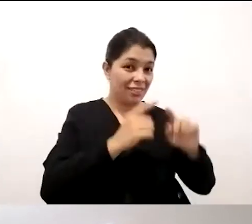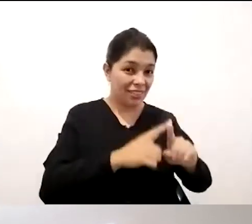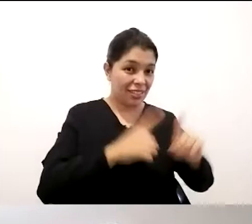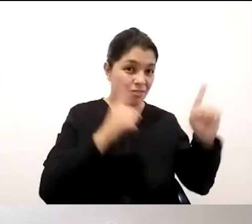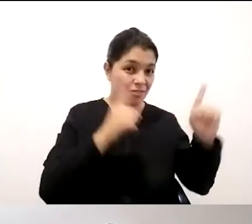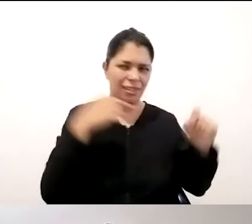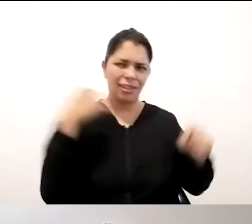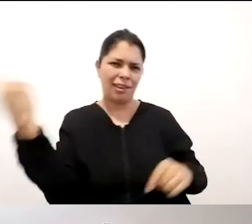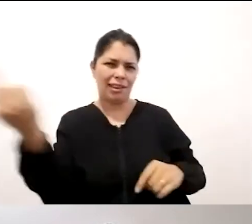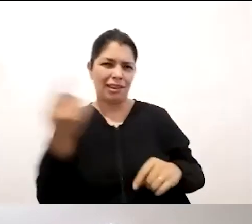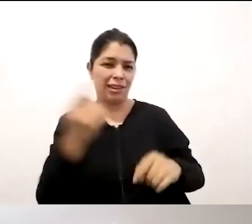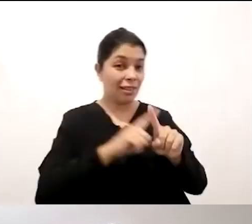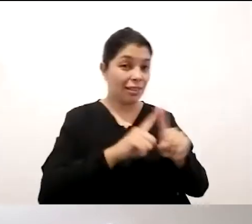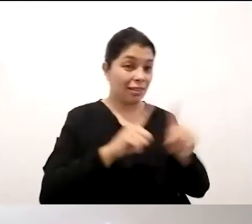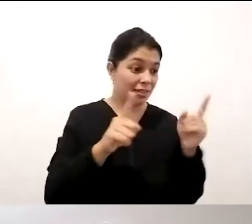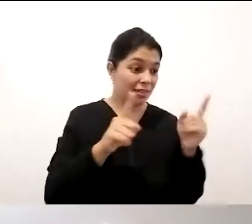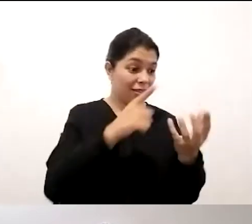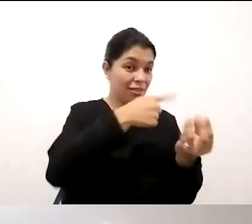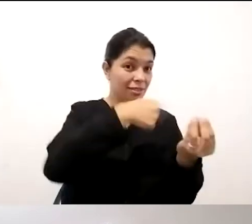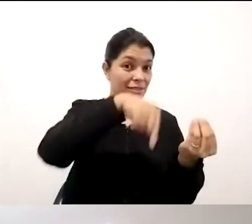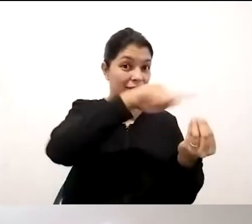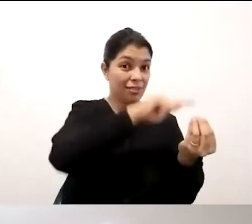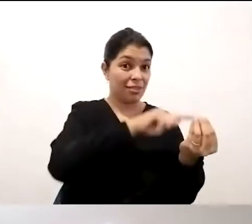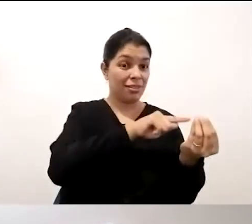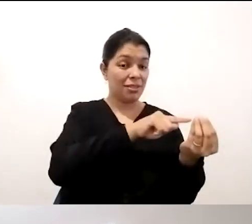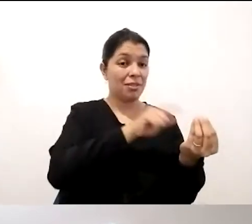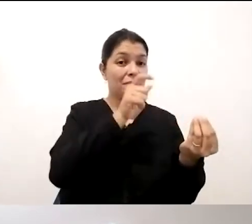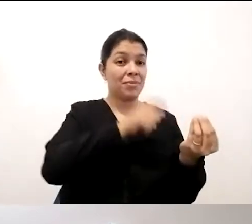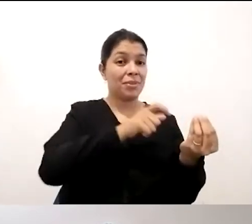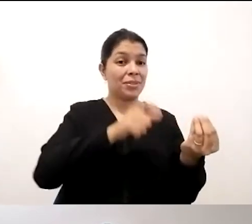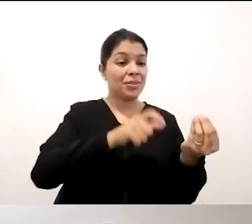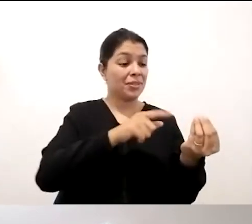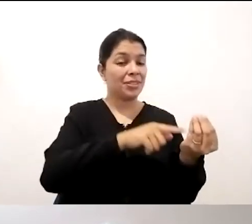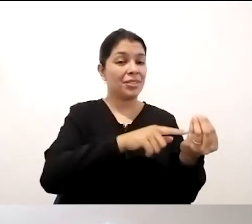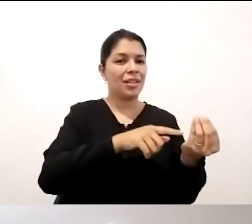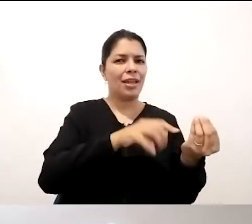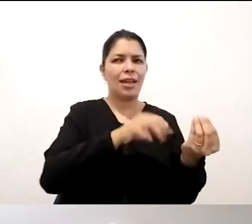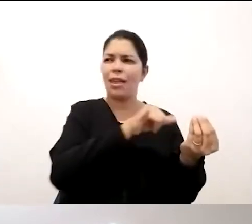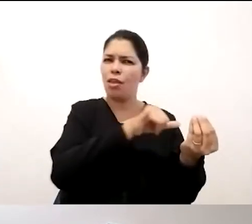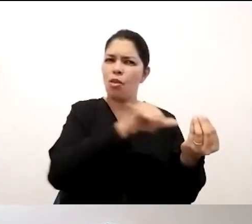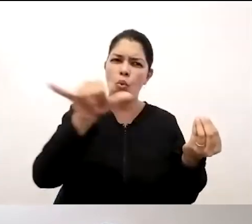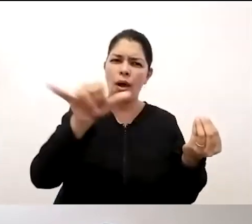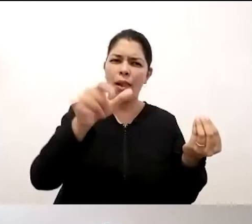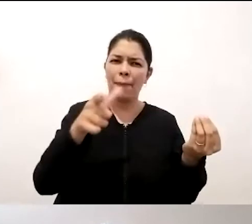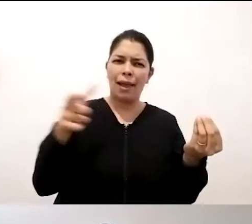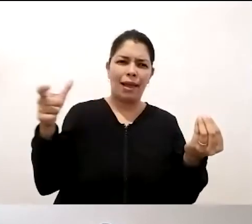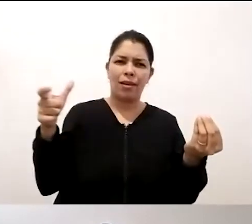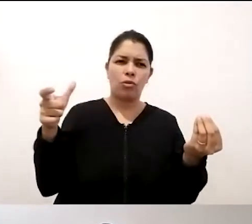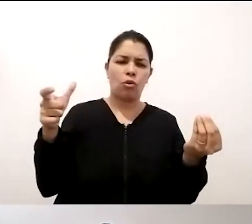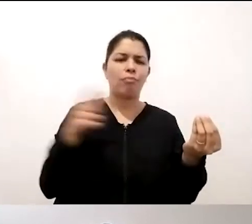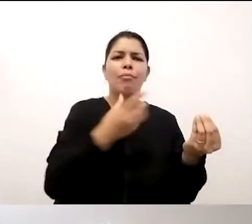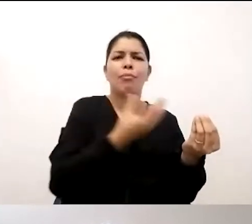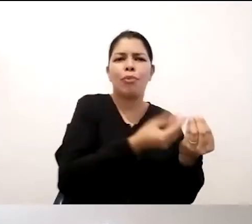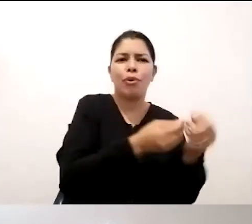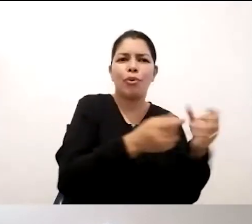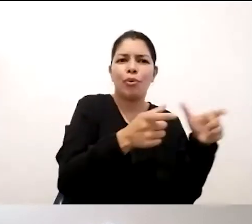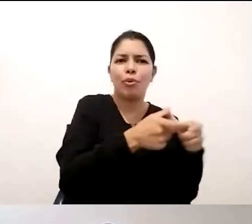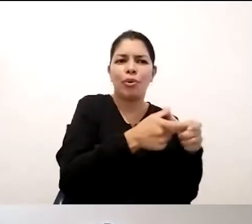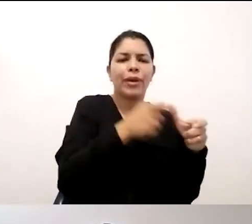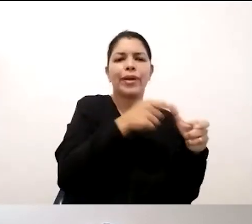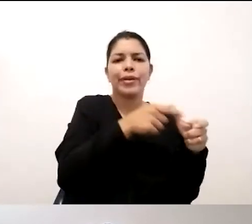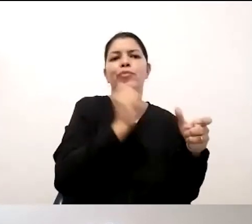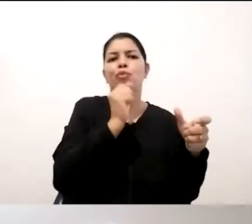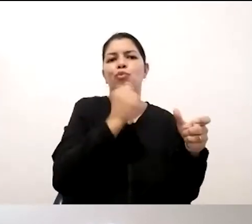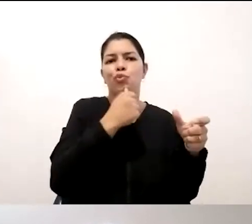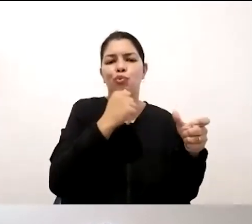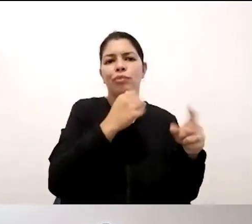con orientaciones sexuales o identidades de género no hegemónicas son víctimas de discriminación,